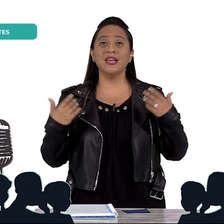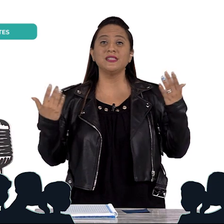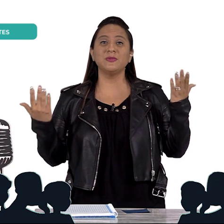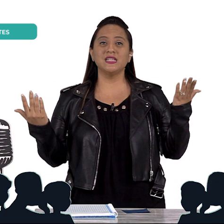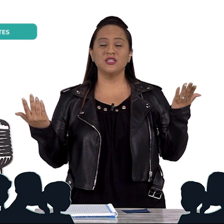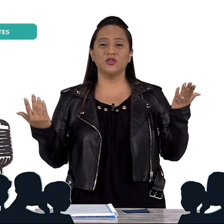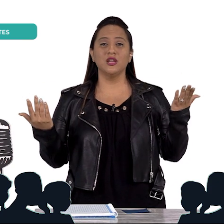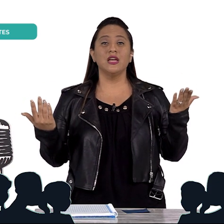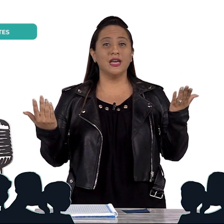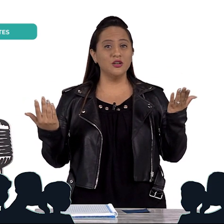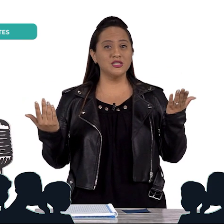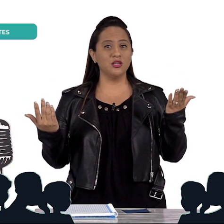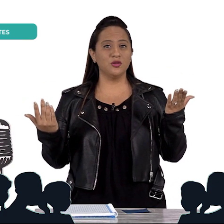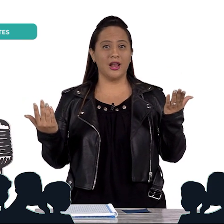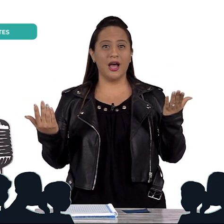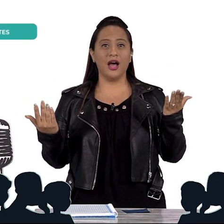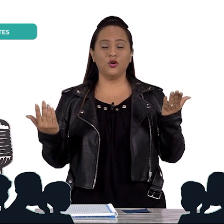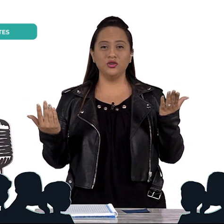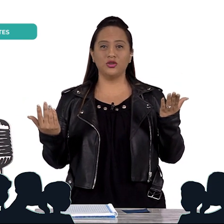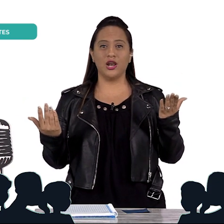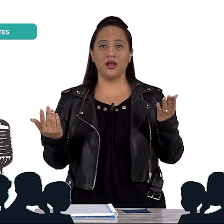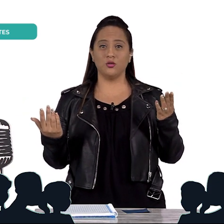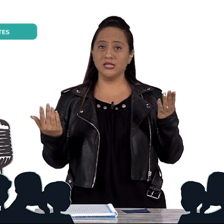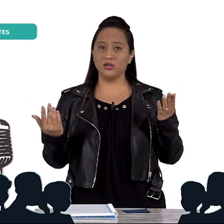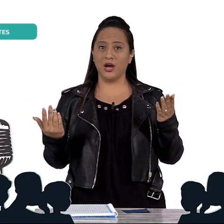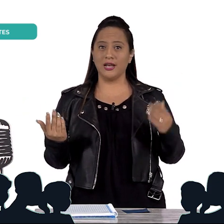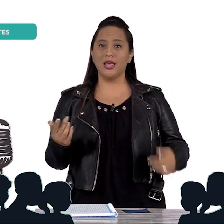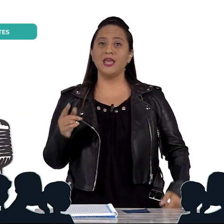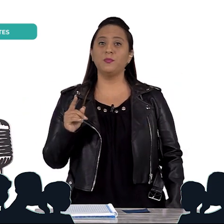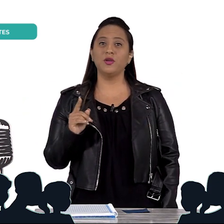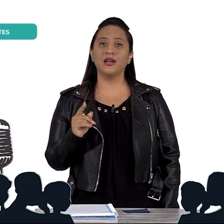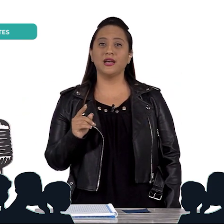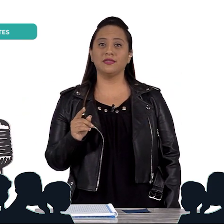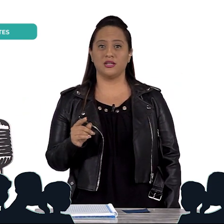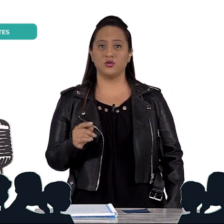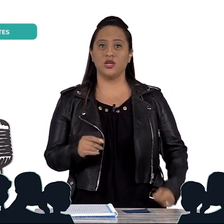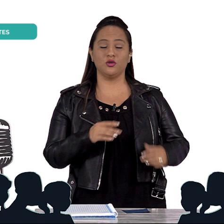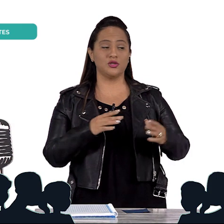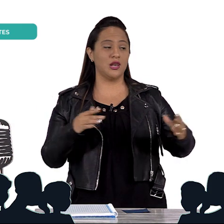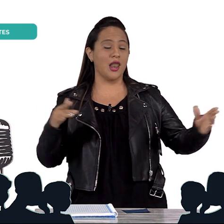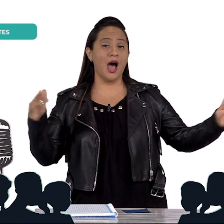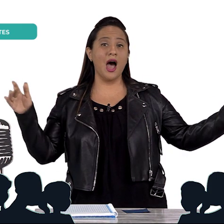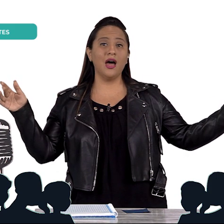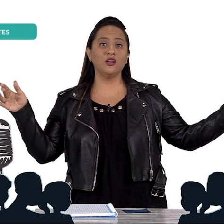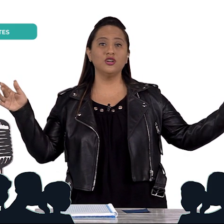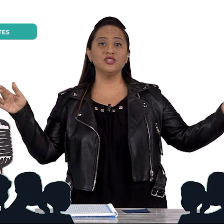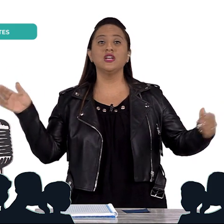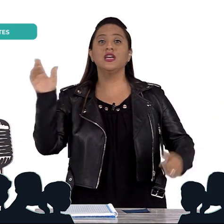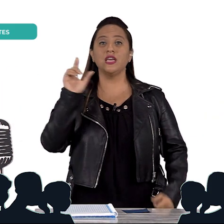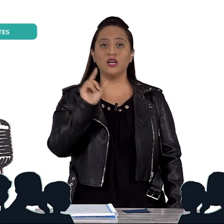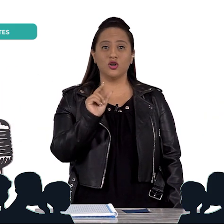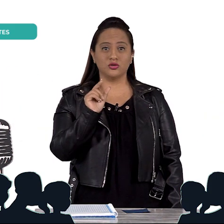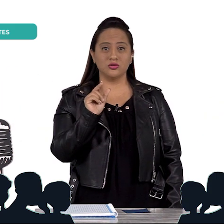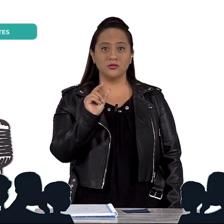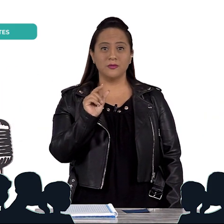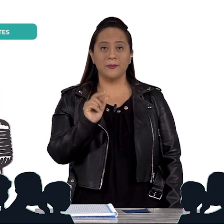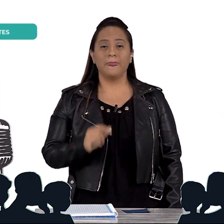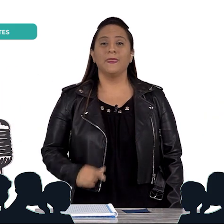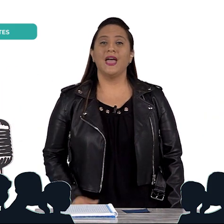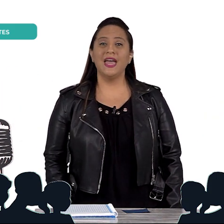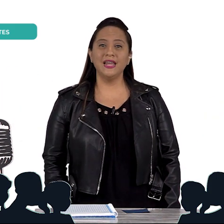de respiración que nos ayudará a controlar nuestro aire y poder cantar sonidos largos y